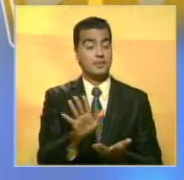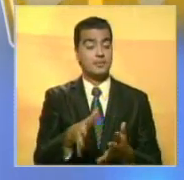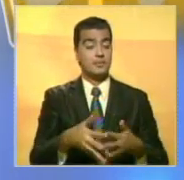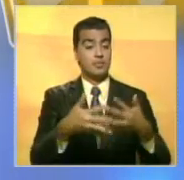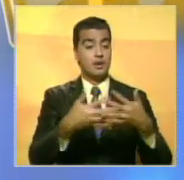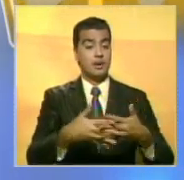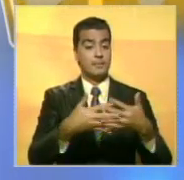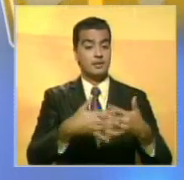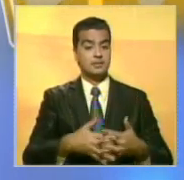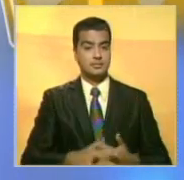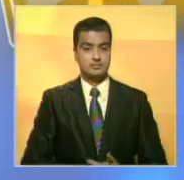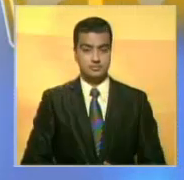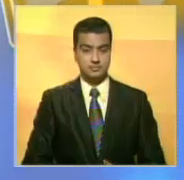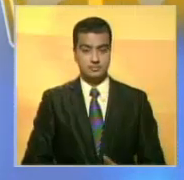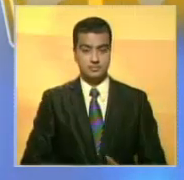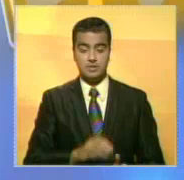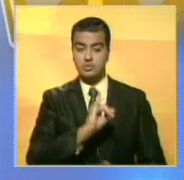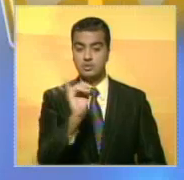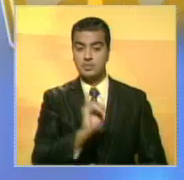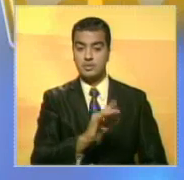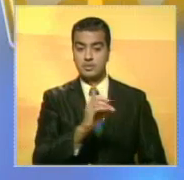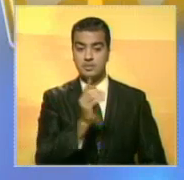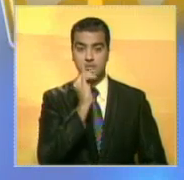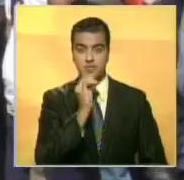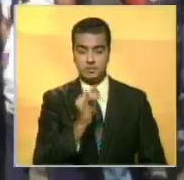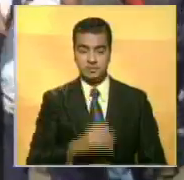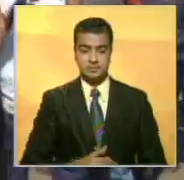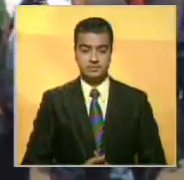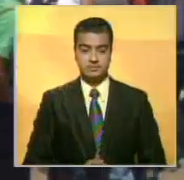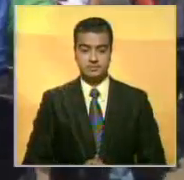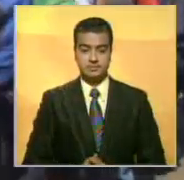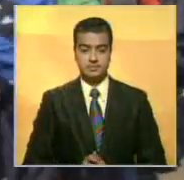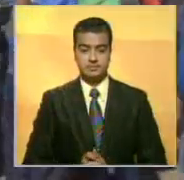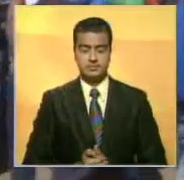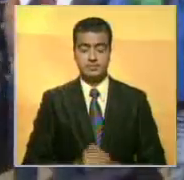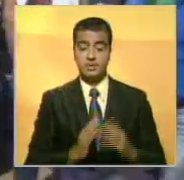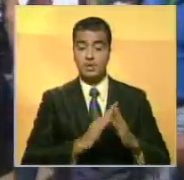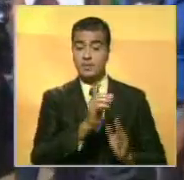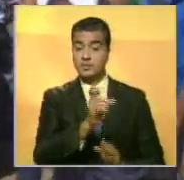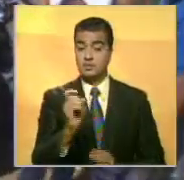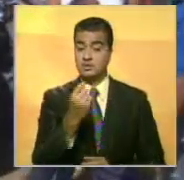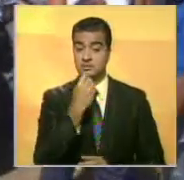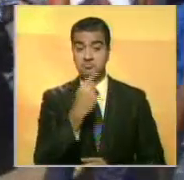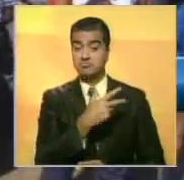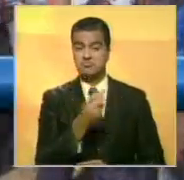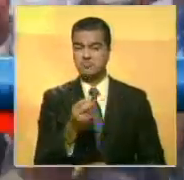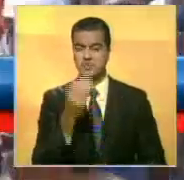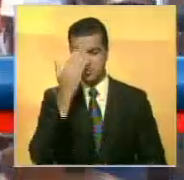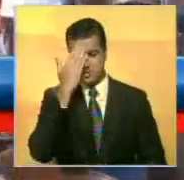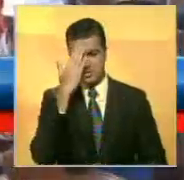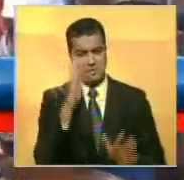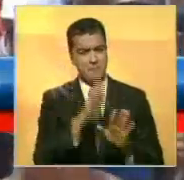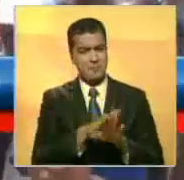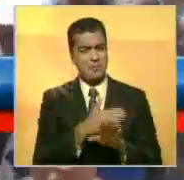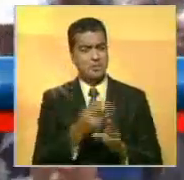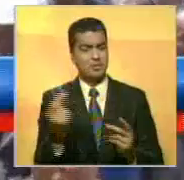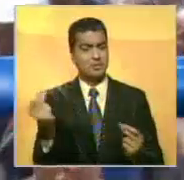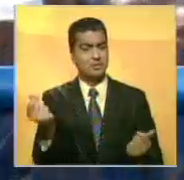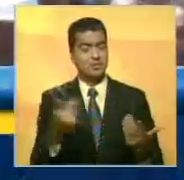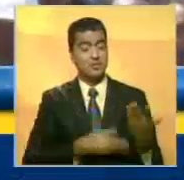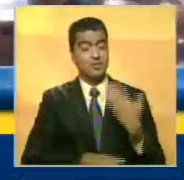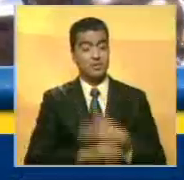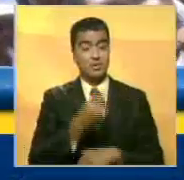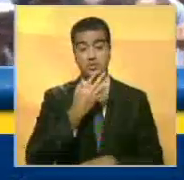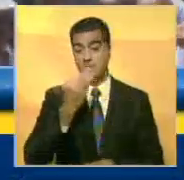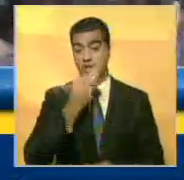empresa contratista. Zulimar Dudamel nos cuenta. Los afectados aseguran que aún no saben las causas del despido, asegurando que